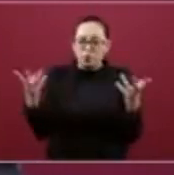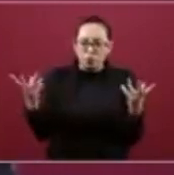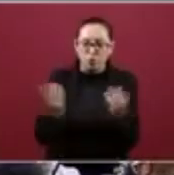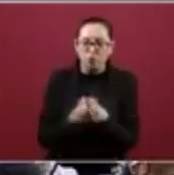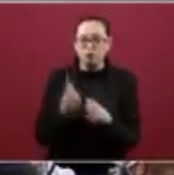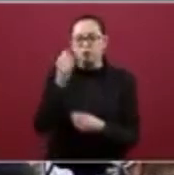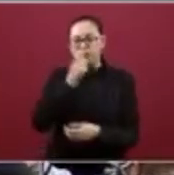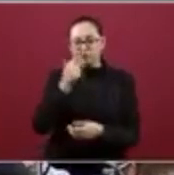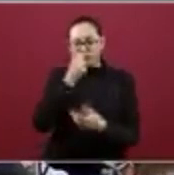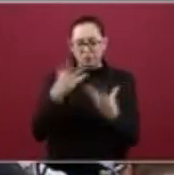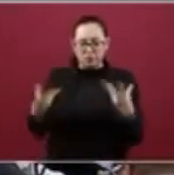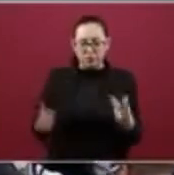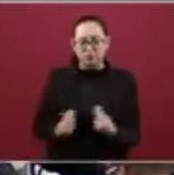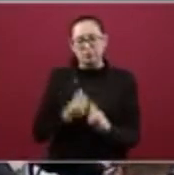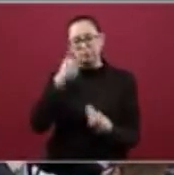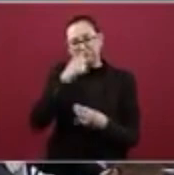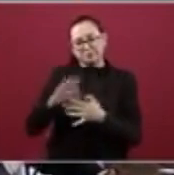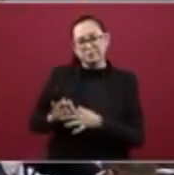juntos, siempre unidos.